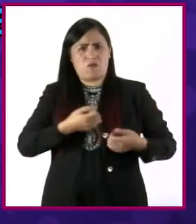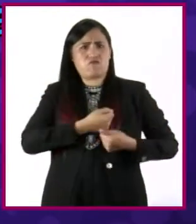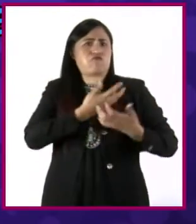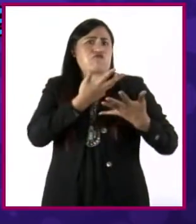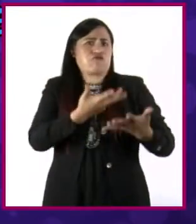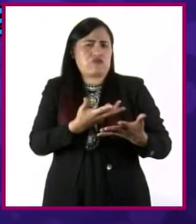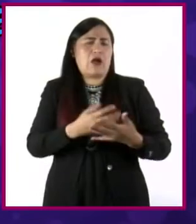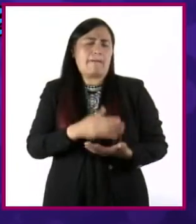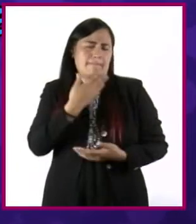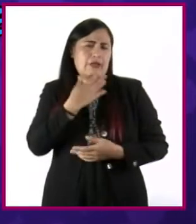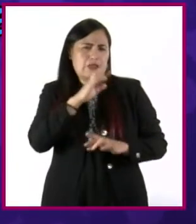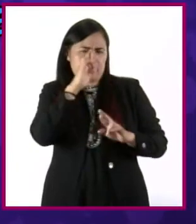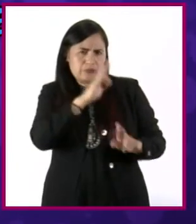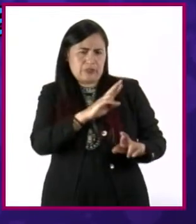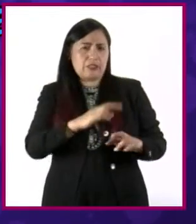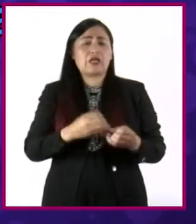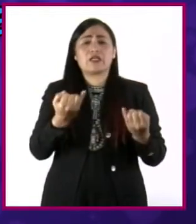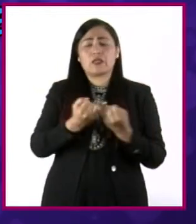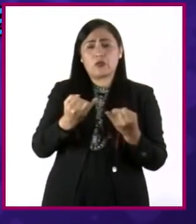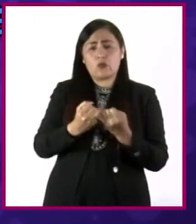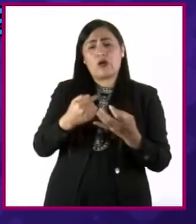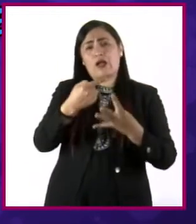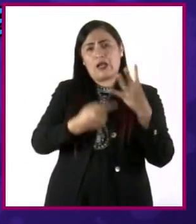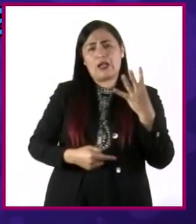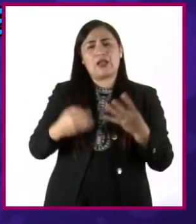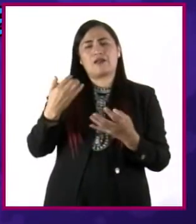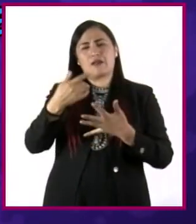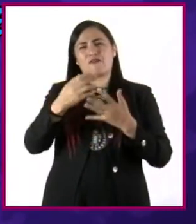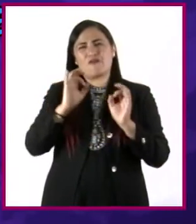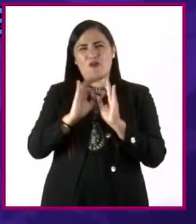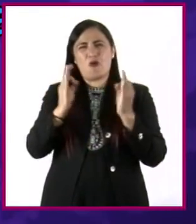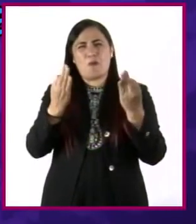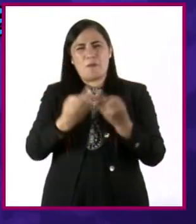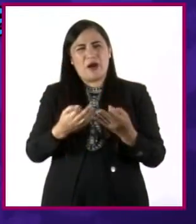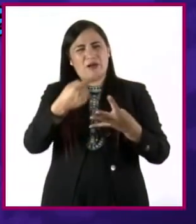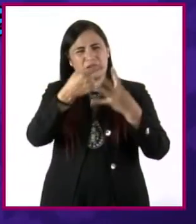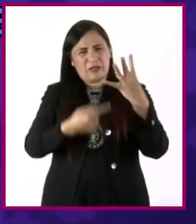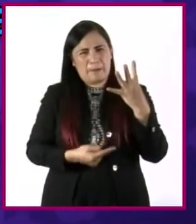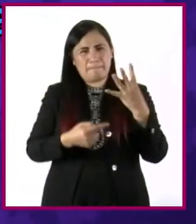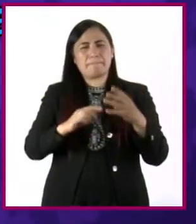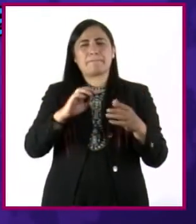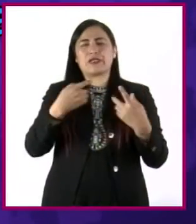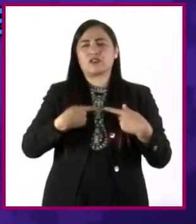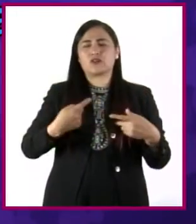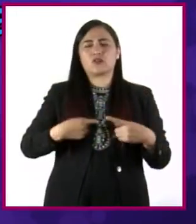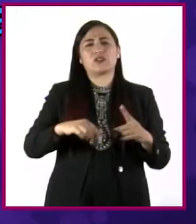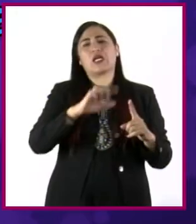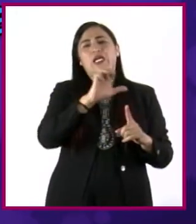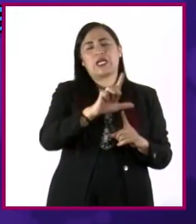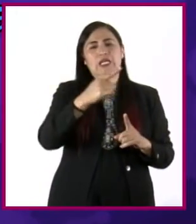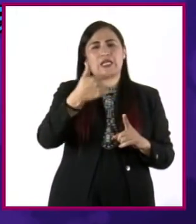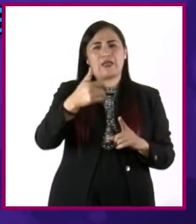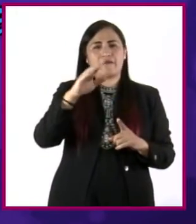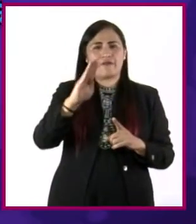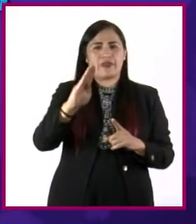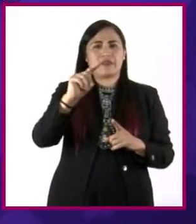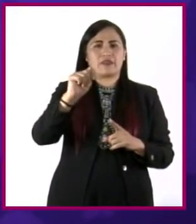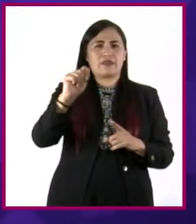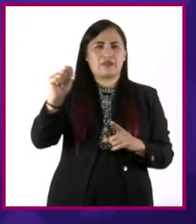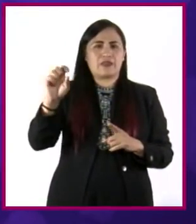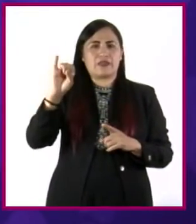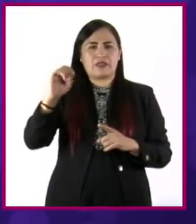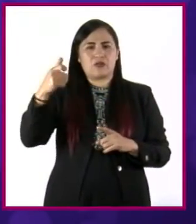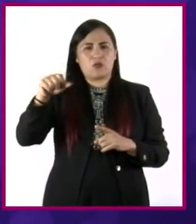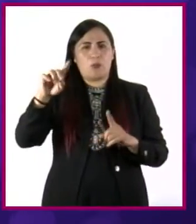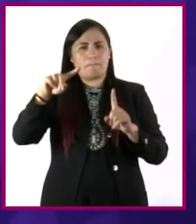el lenguaje inclusivo y neutro y defender el derecho de una persona LGBTIQ+ a negarse a